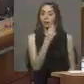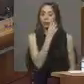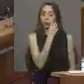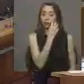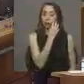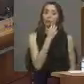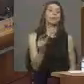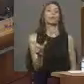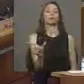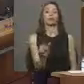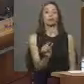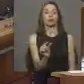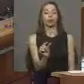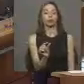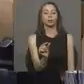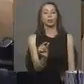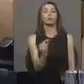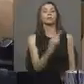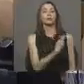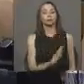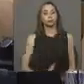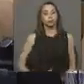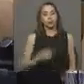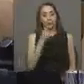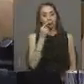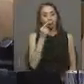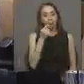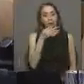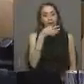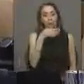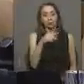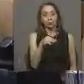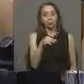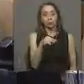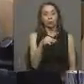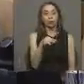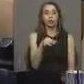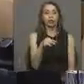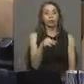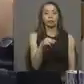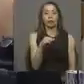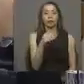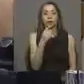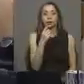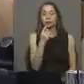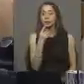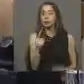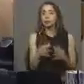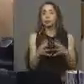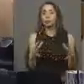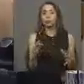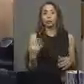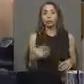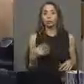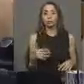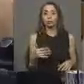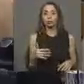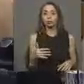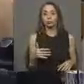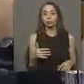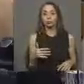Muy breve, presidente. Solamente señalarle que consideramos de enorme relevancia que